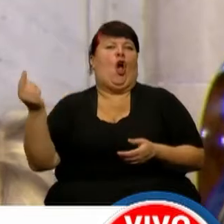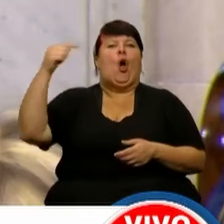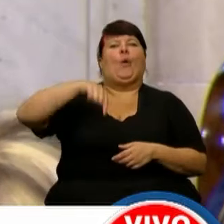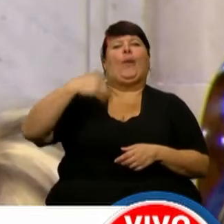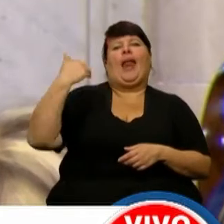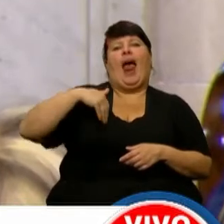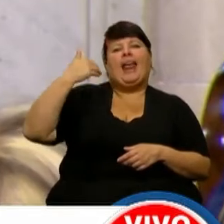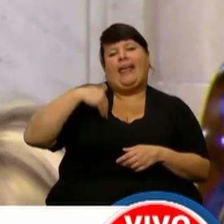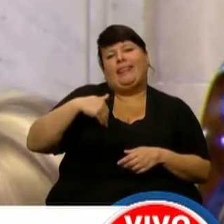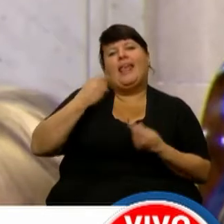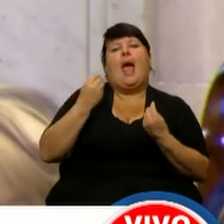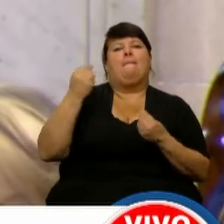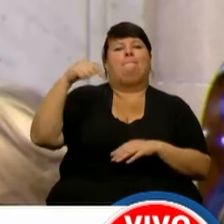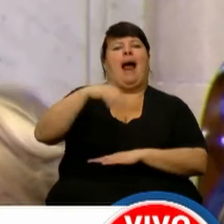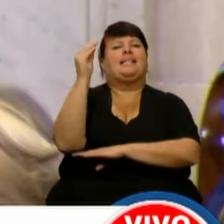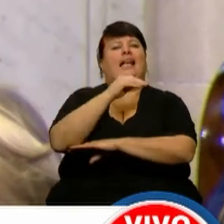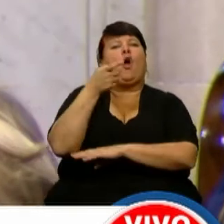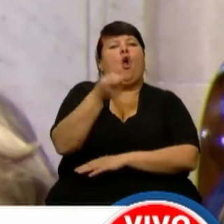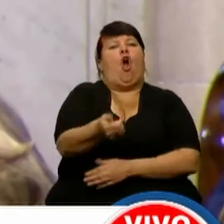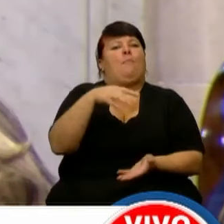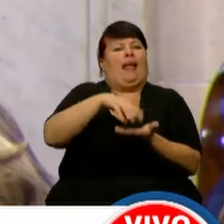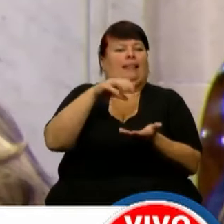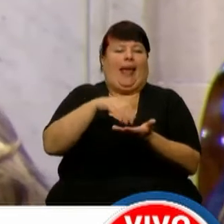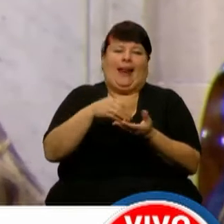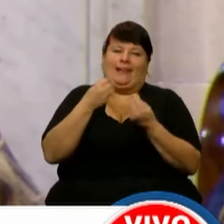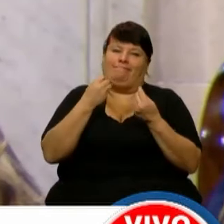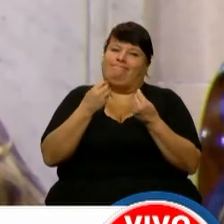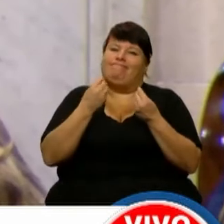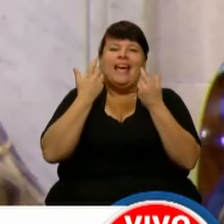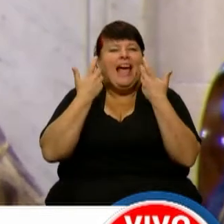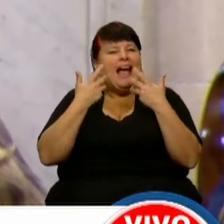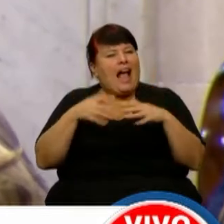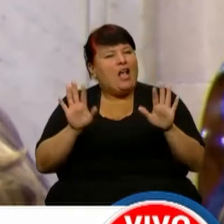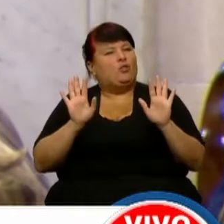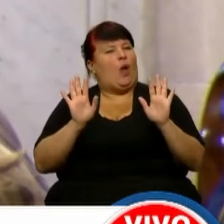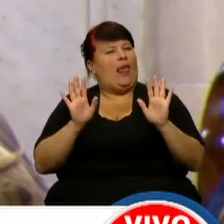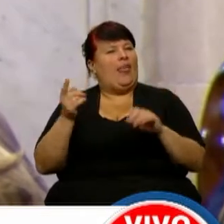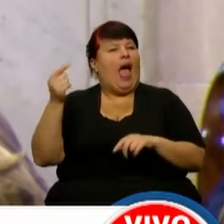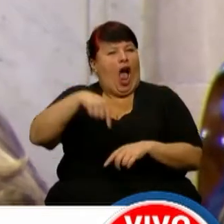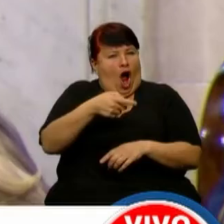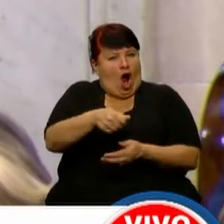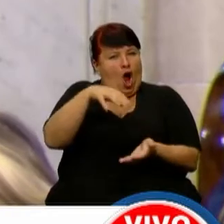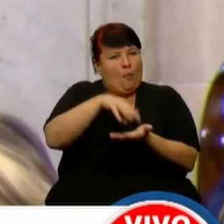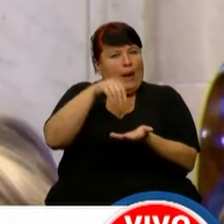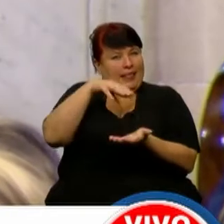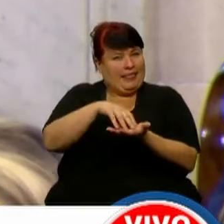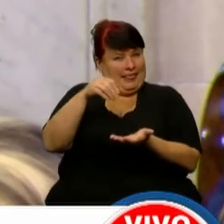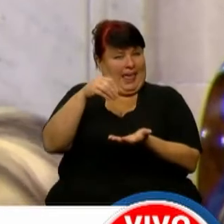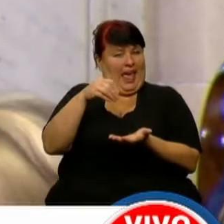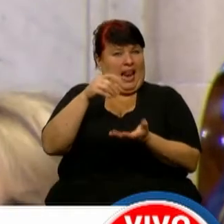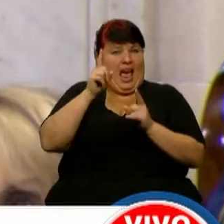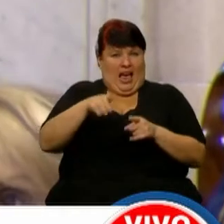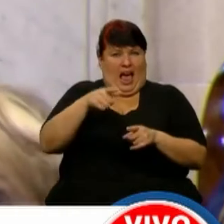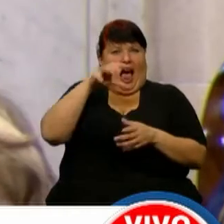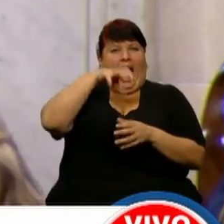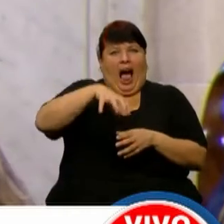a la Argentina y que viene a Santa Cruz a comprar tierra. ¡Oh, casualidad! Viene a comprar tierra en donde